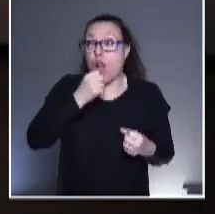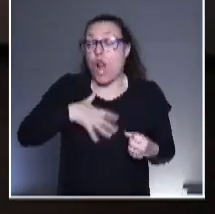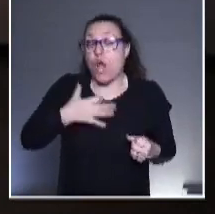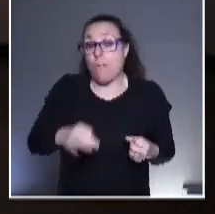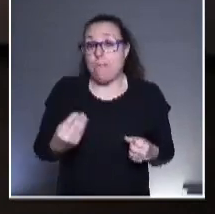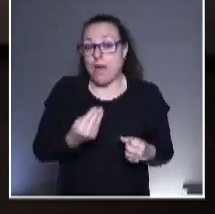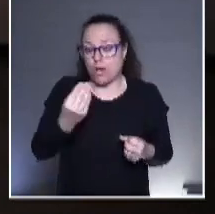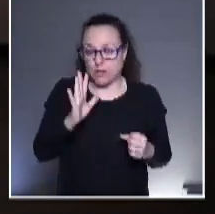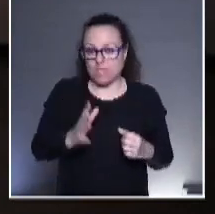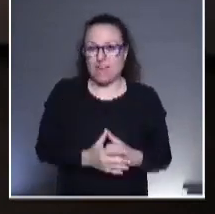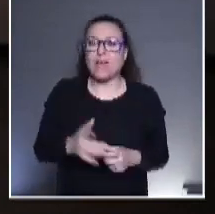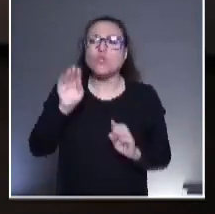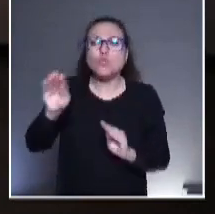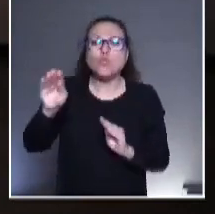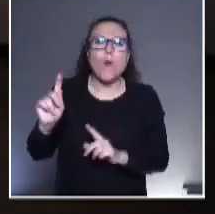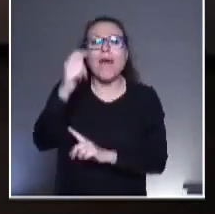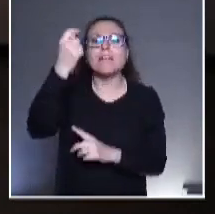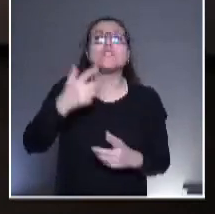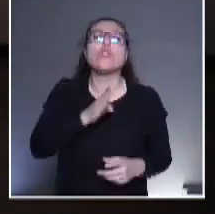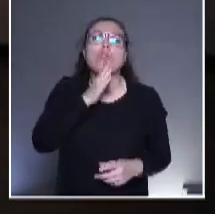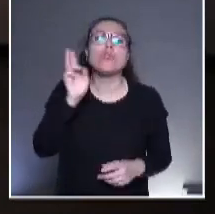qué consistían las claves de su éxito?